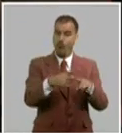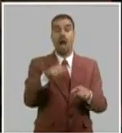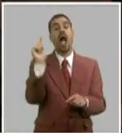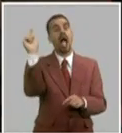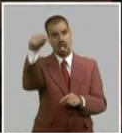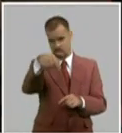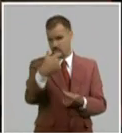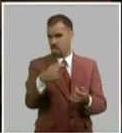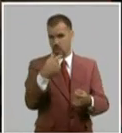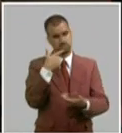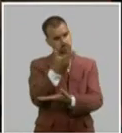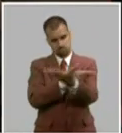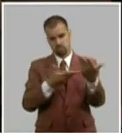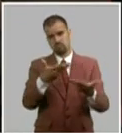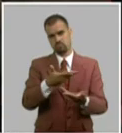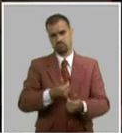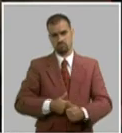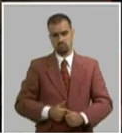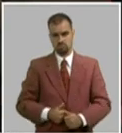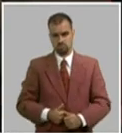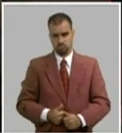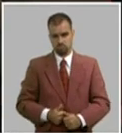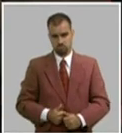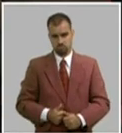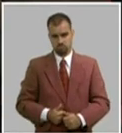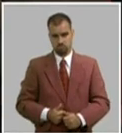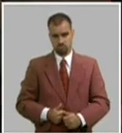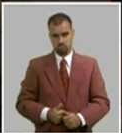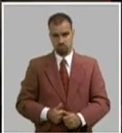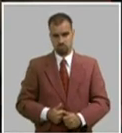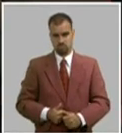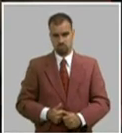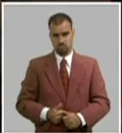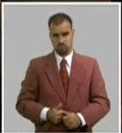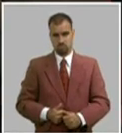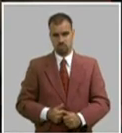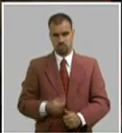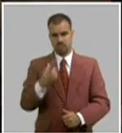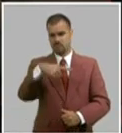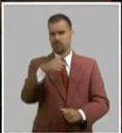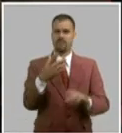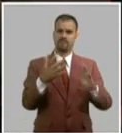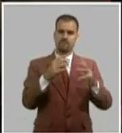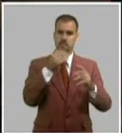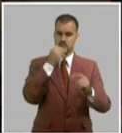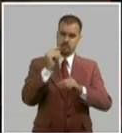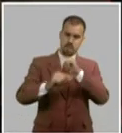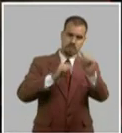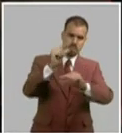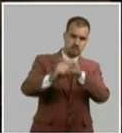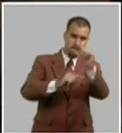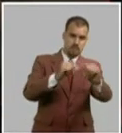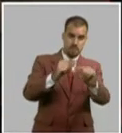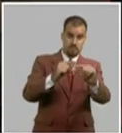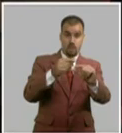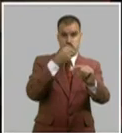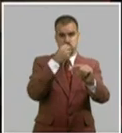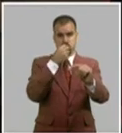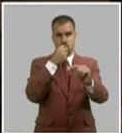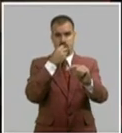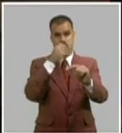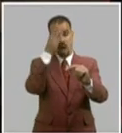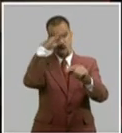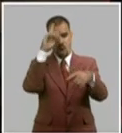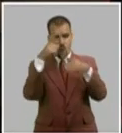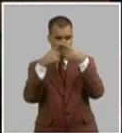meridiano. Y también como un aspecto de levantar y llegar a todos los lugares del país, hasta el último lugar